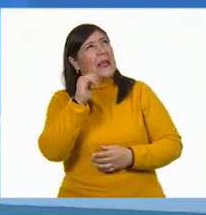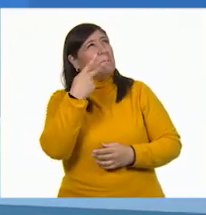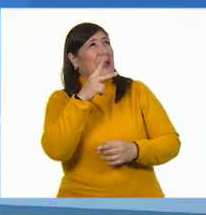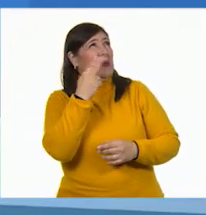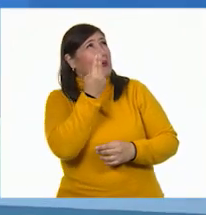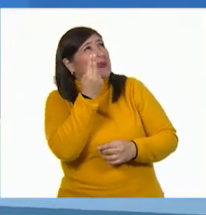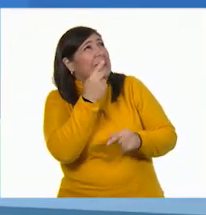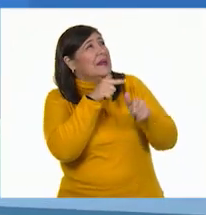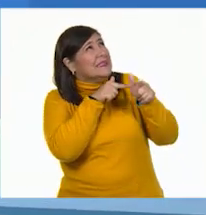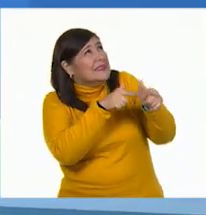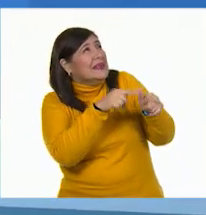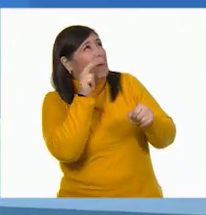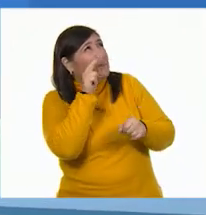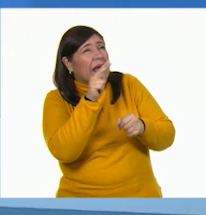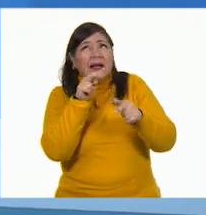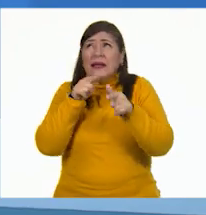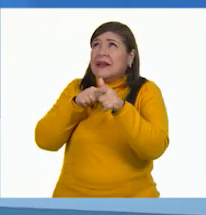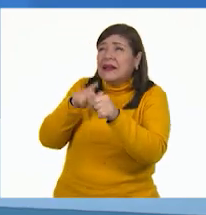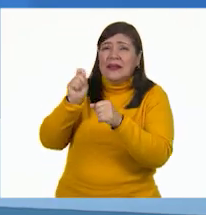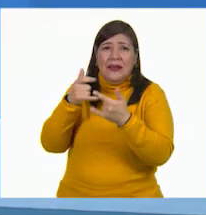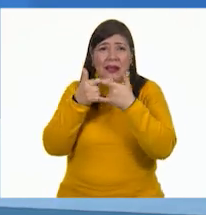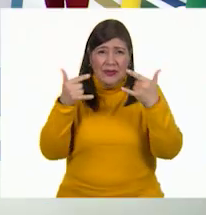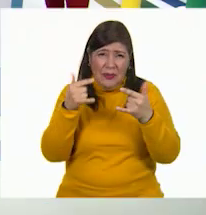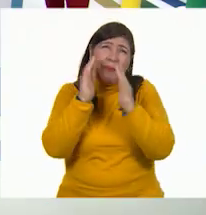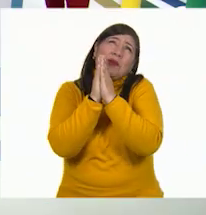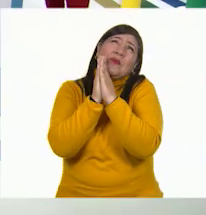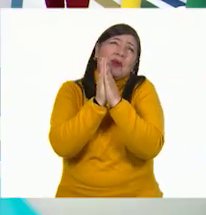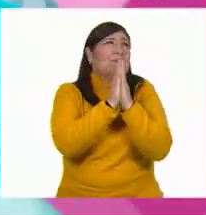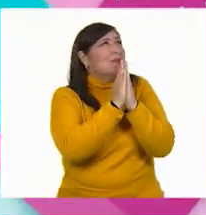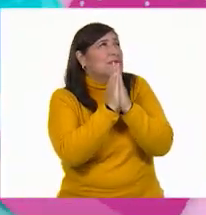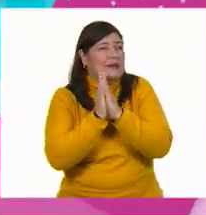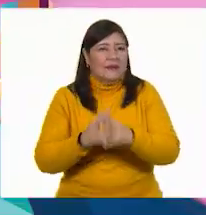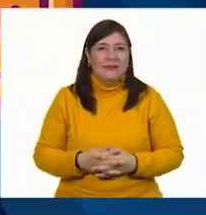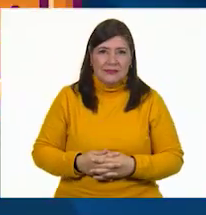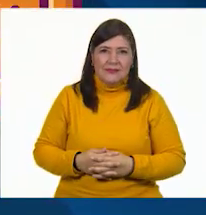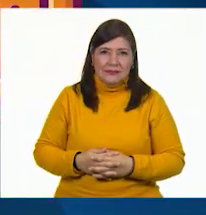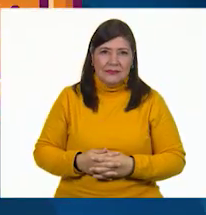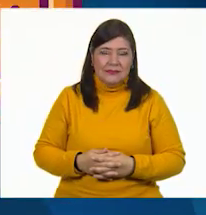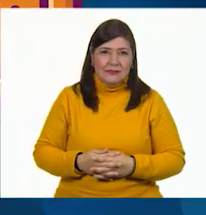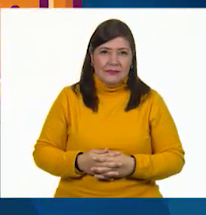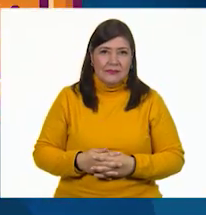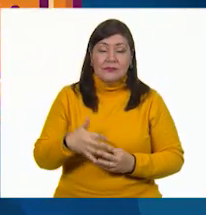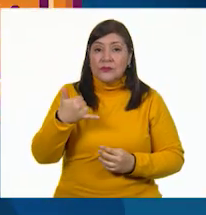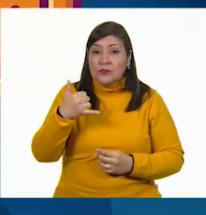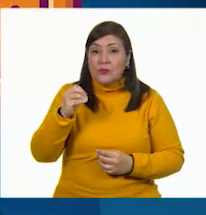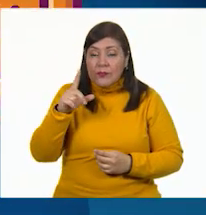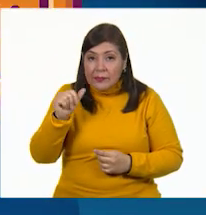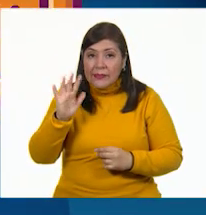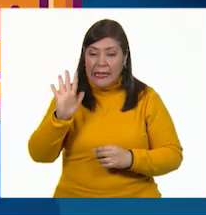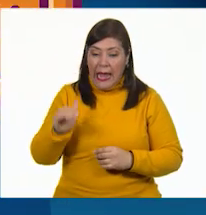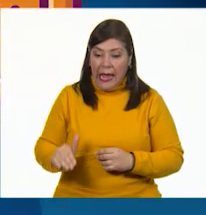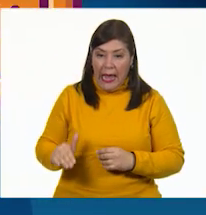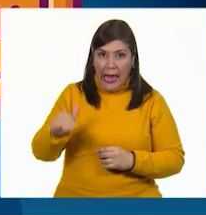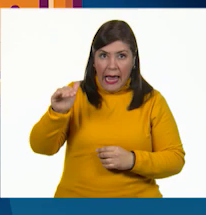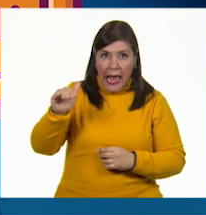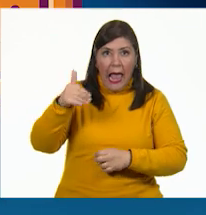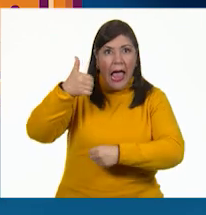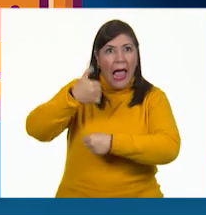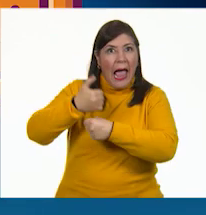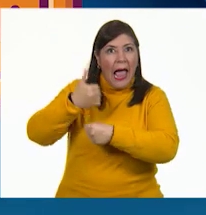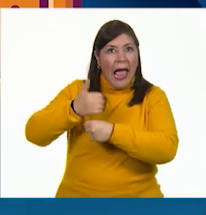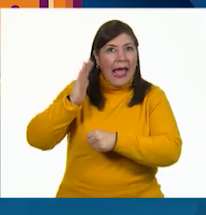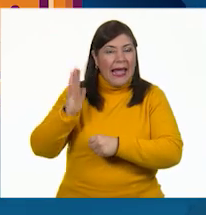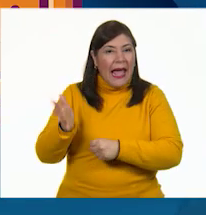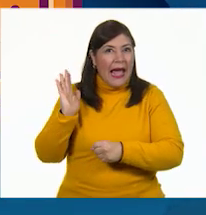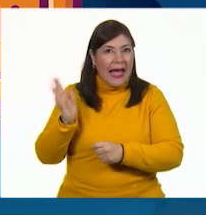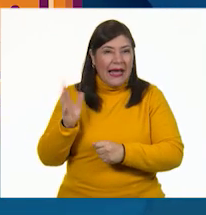historia. Sí, Gaby, por favor. ¡Vamos! Pues vamos. Yola, ya eres niña grande que va a primaria.